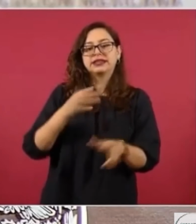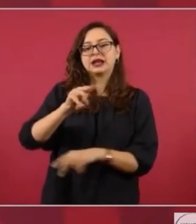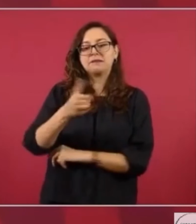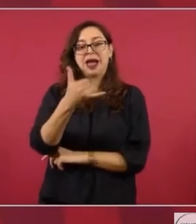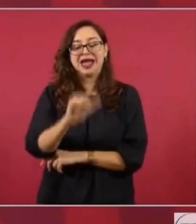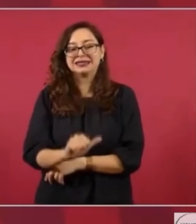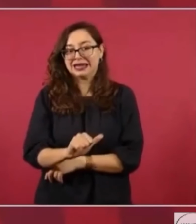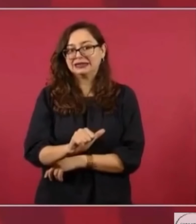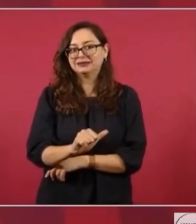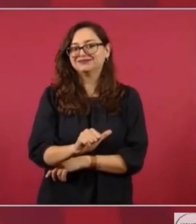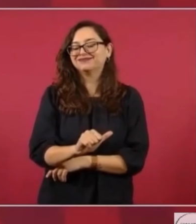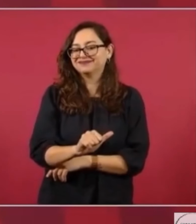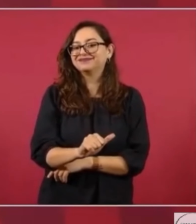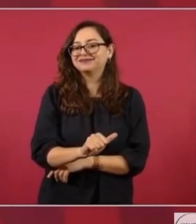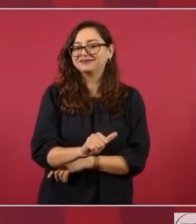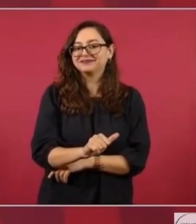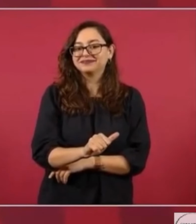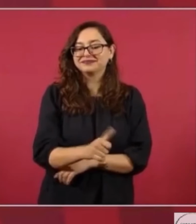el Tren Maya?